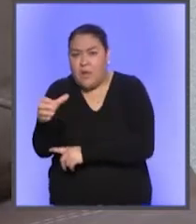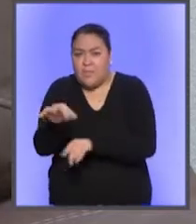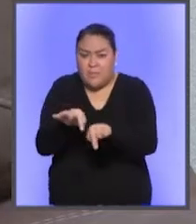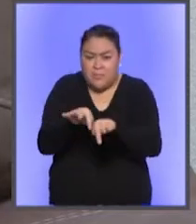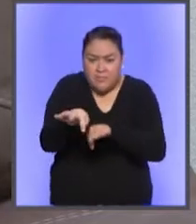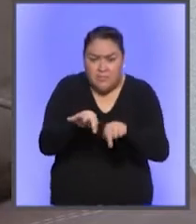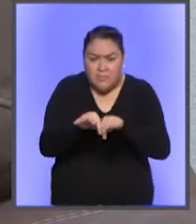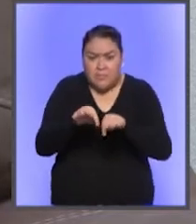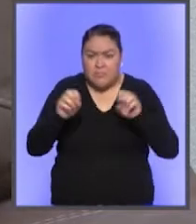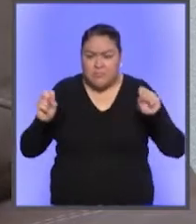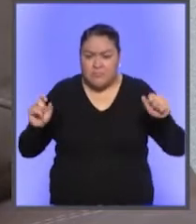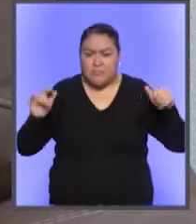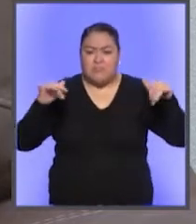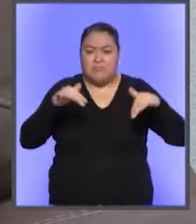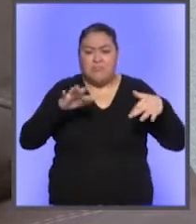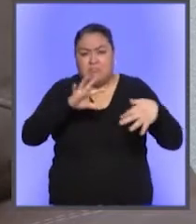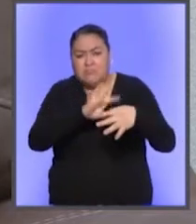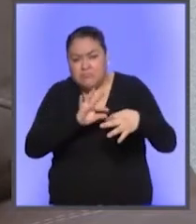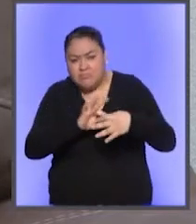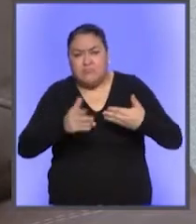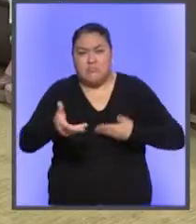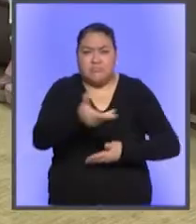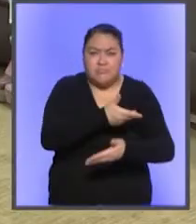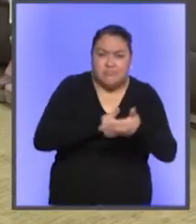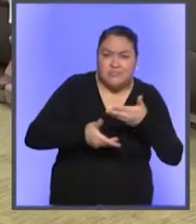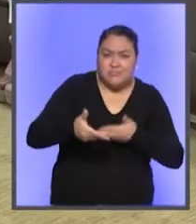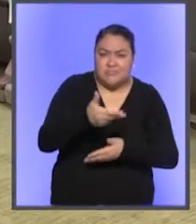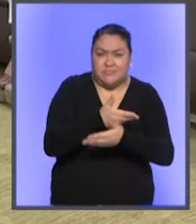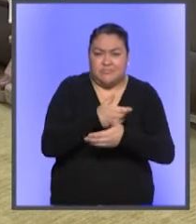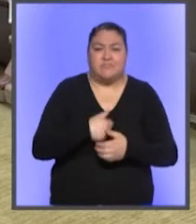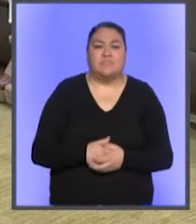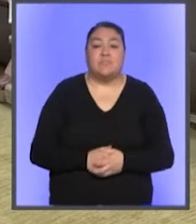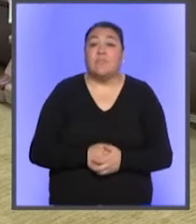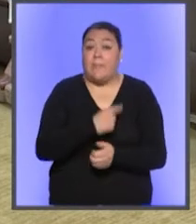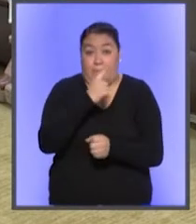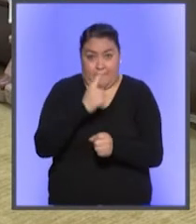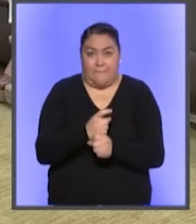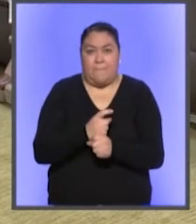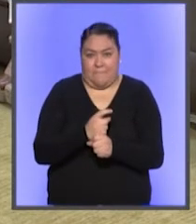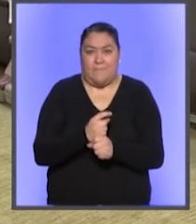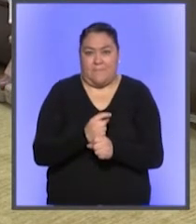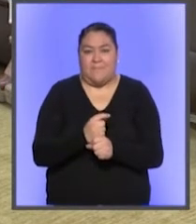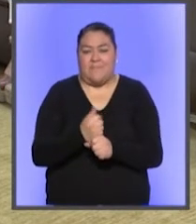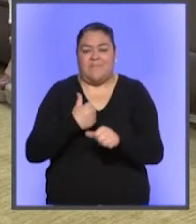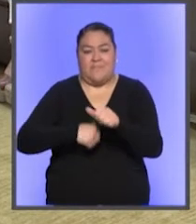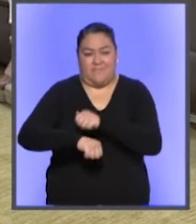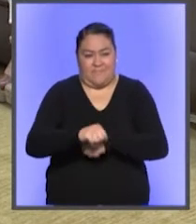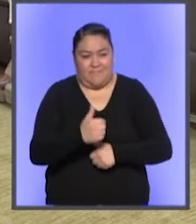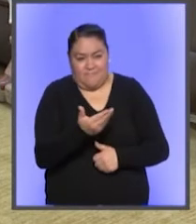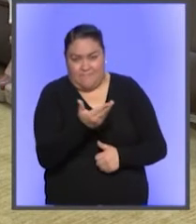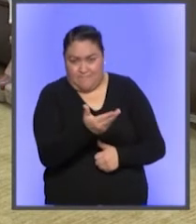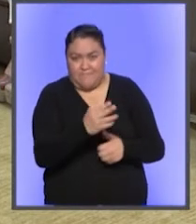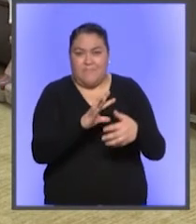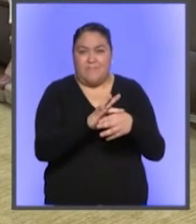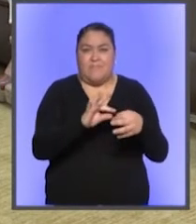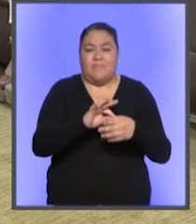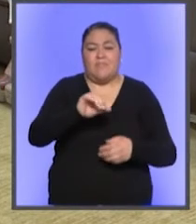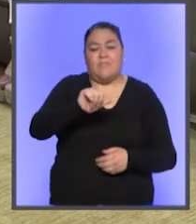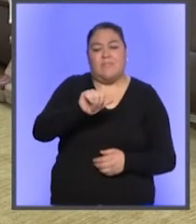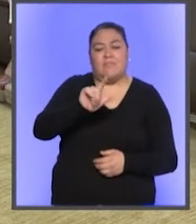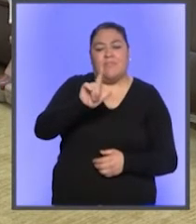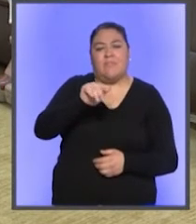inquietudes por parte de las participantes y a la primera que concedería yo el uso de la palabra es a